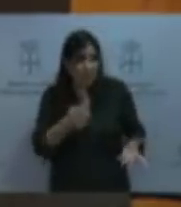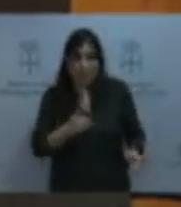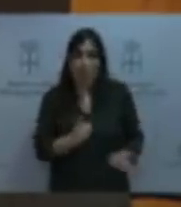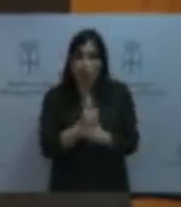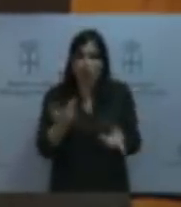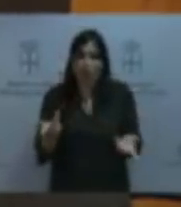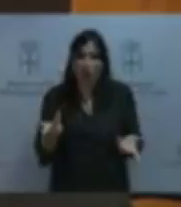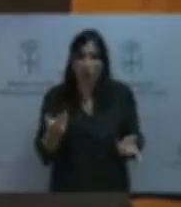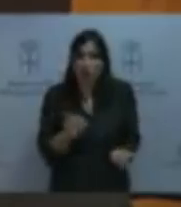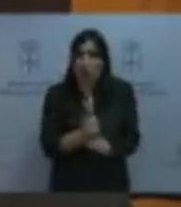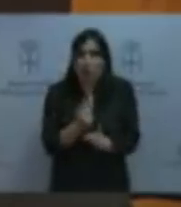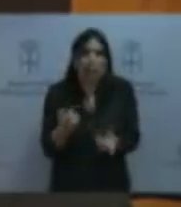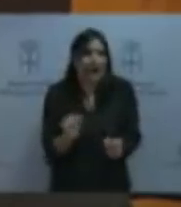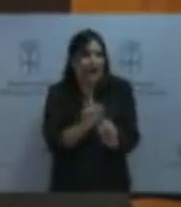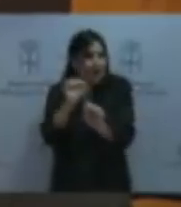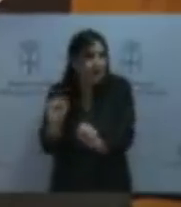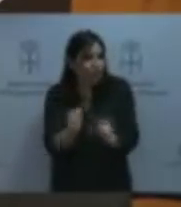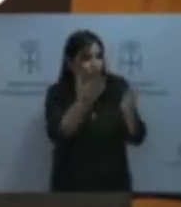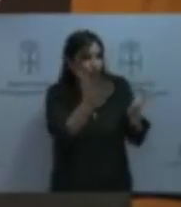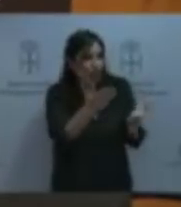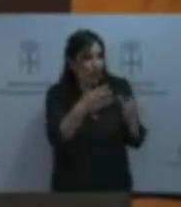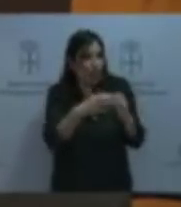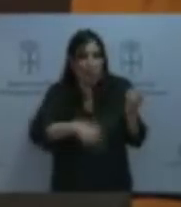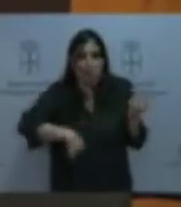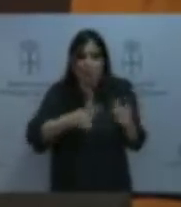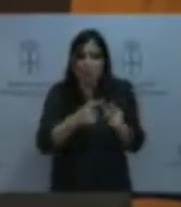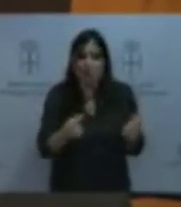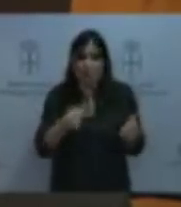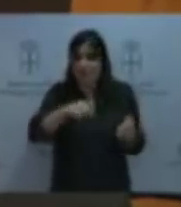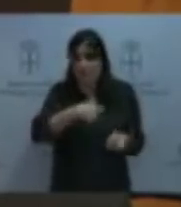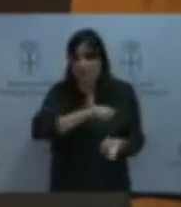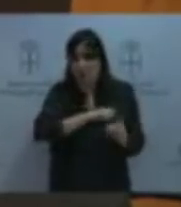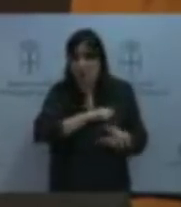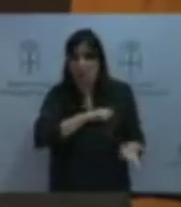su partido en Asturias y en España. Estoy totalmente seguro